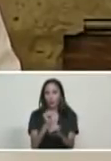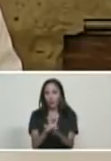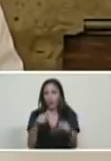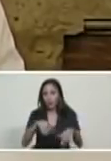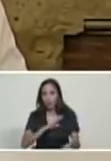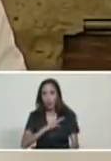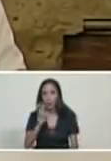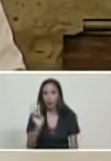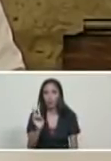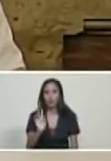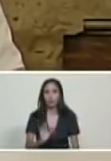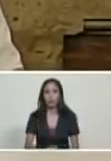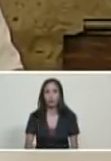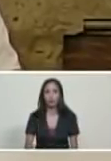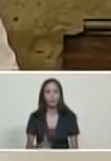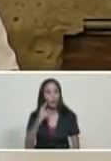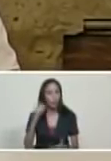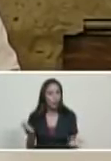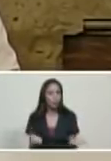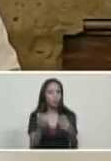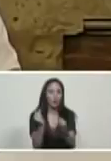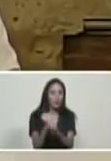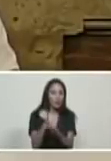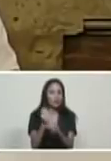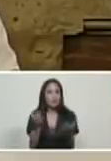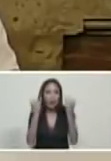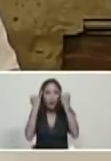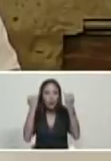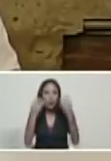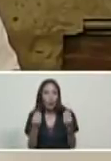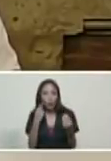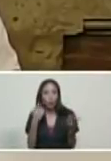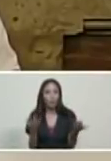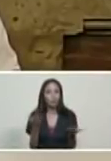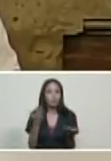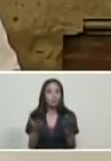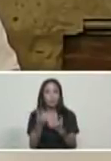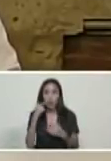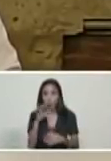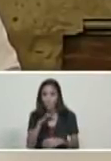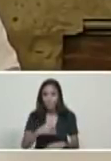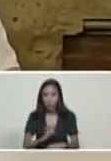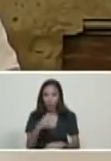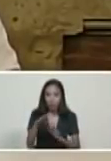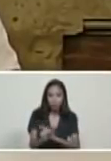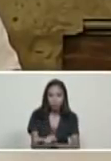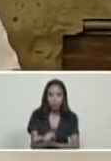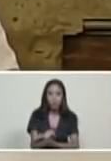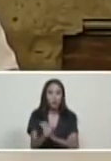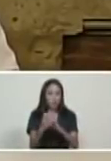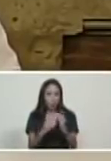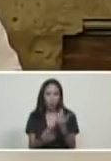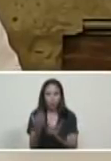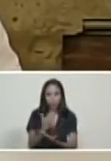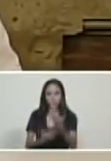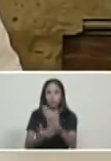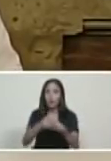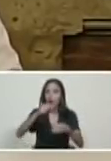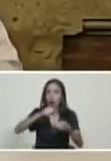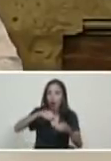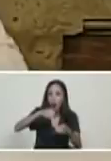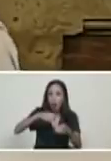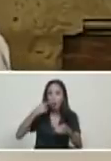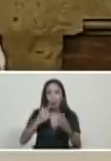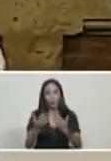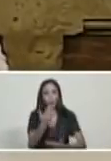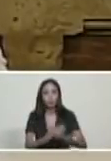venezolana. Estamos trabajando una fórmula donde usted podrá utilizar esa inversión de ahorro